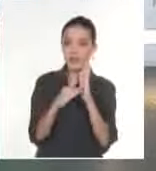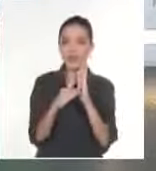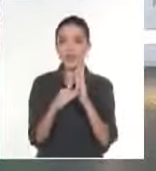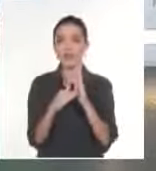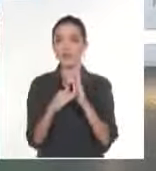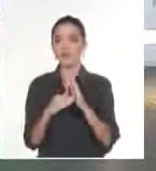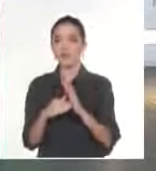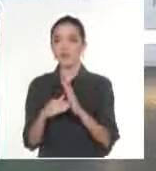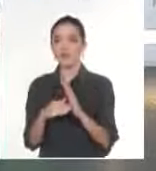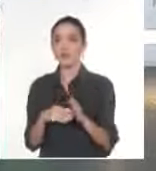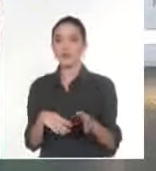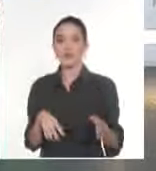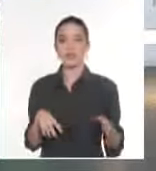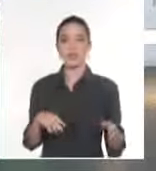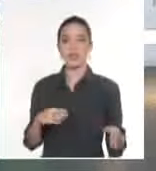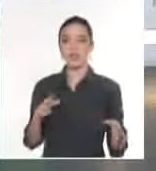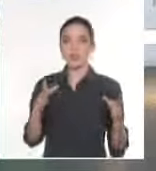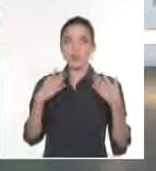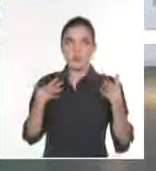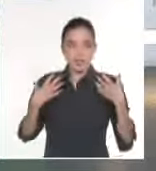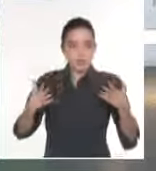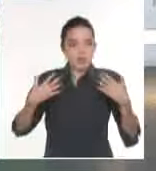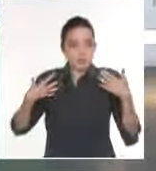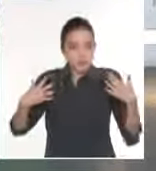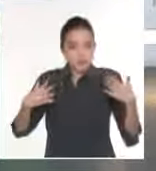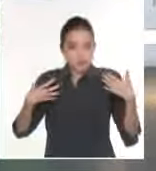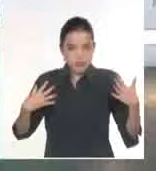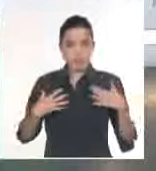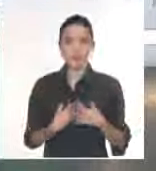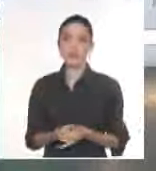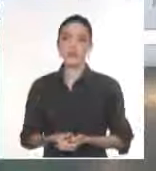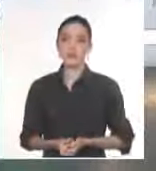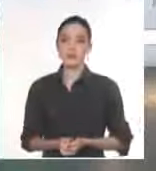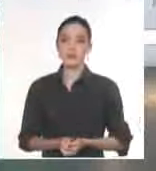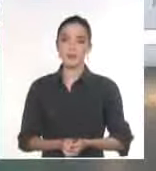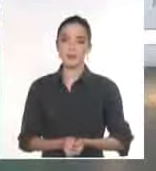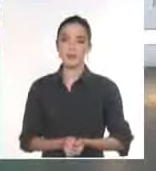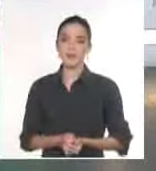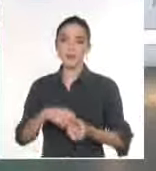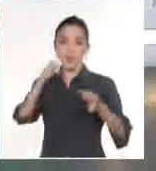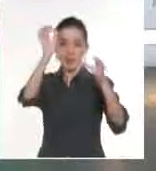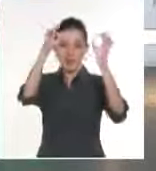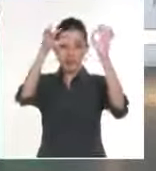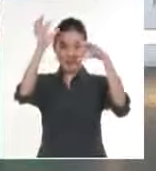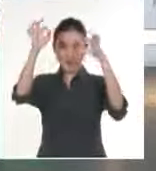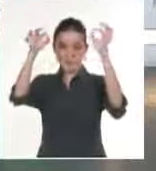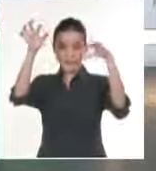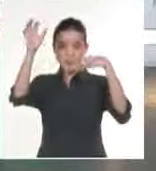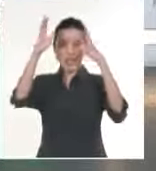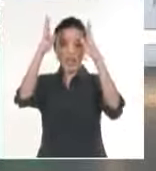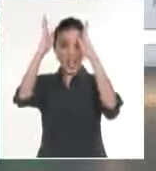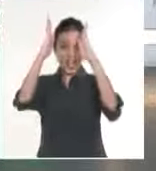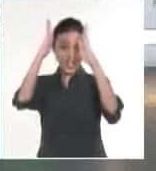con temperaturas elevadas para ese momento del día y chubascos y tormentas eléctricas para la tarde, sobre todo en localidades del centro